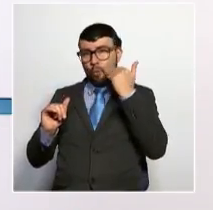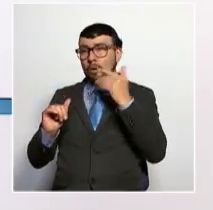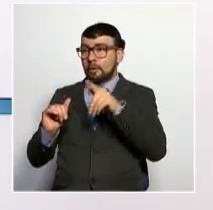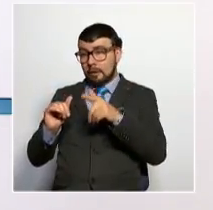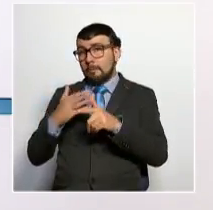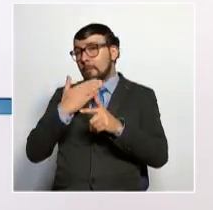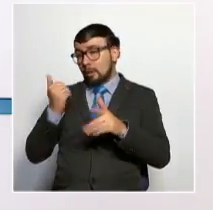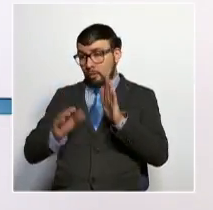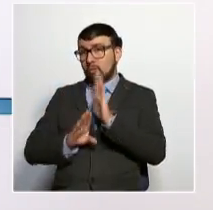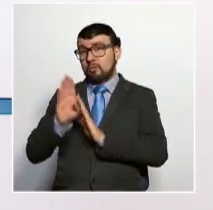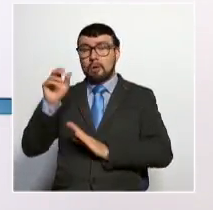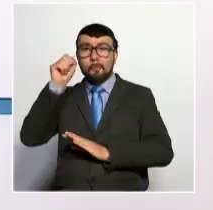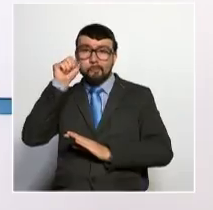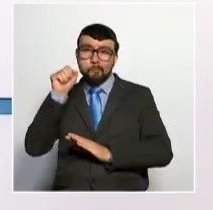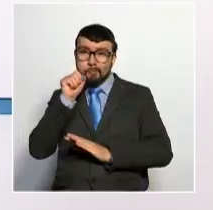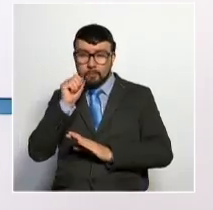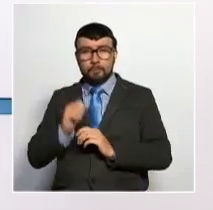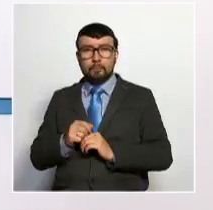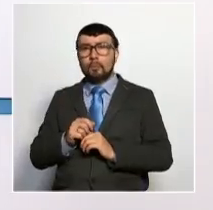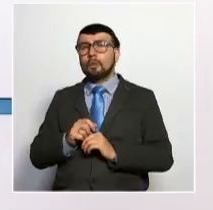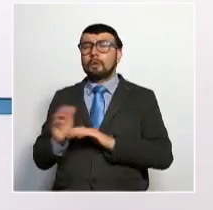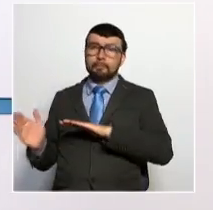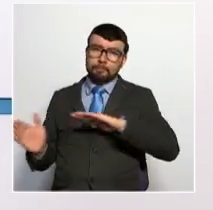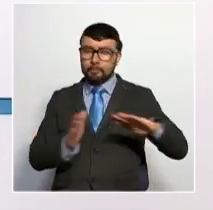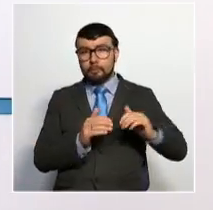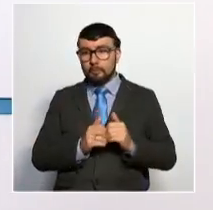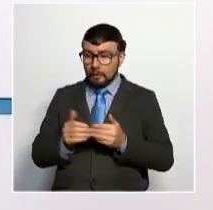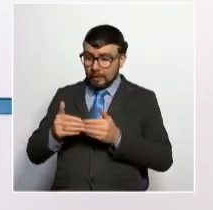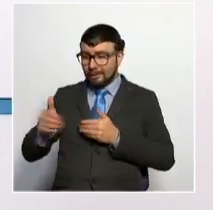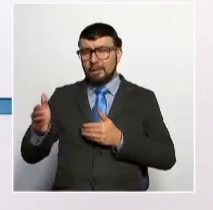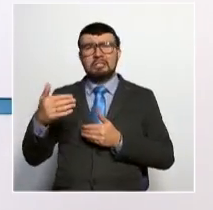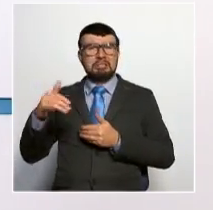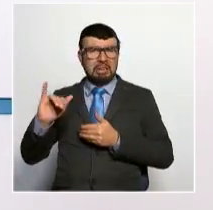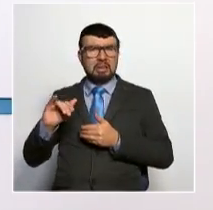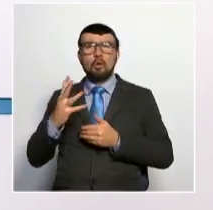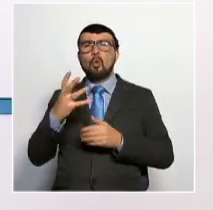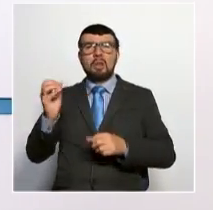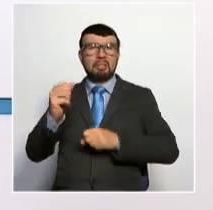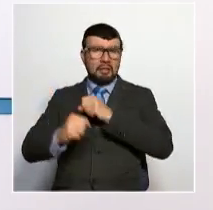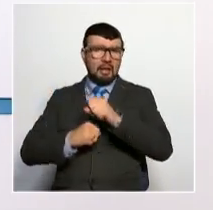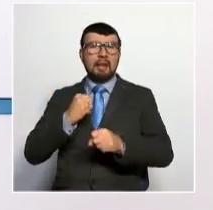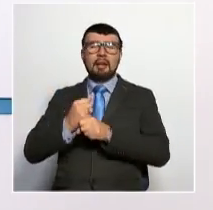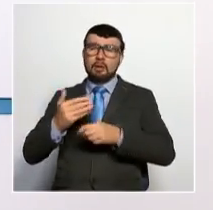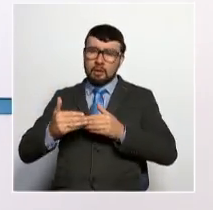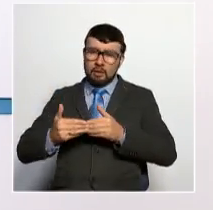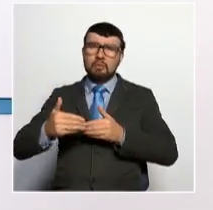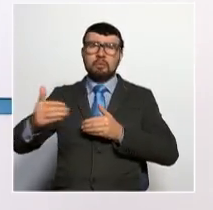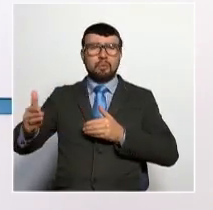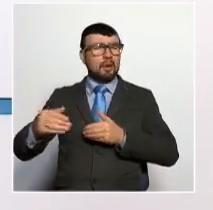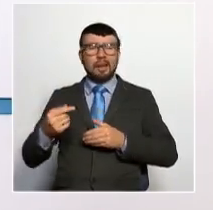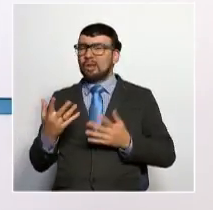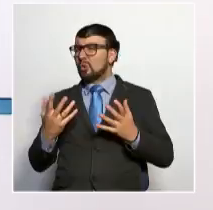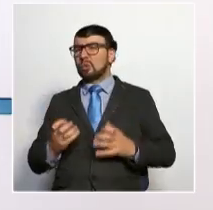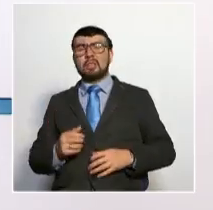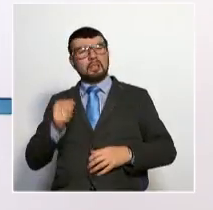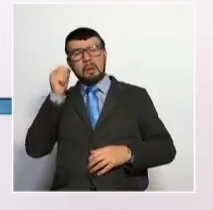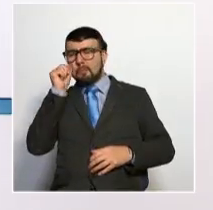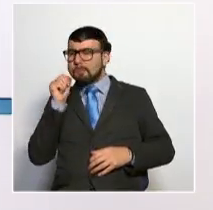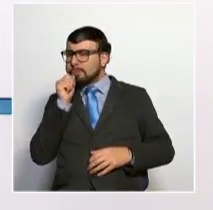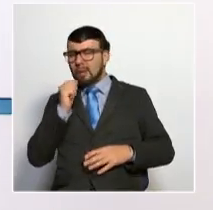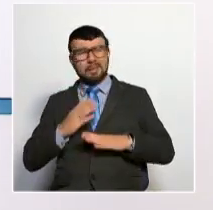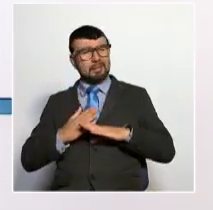más éxito en el embarazo. Si es una mujer que ya ha pasado su época fértil o que ya no desea más embarazos